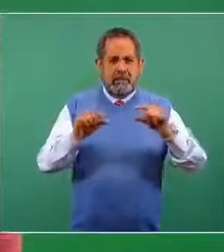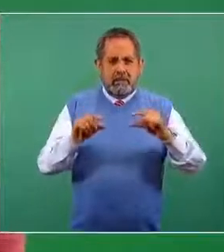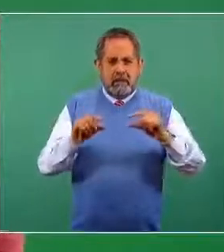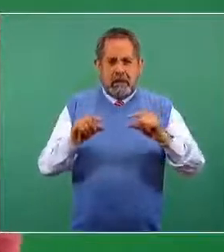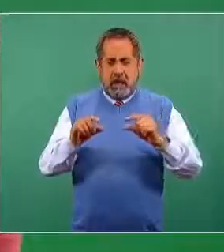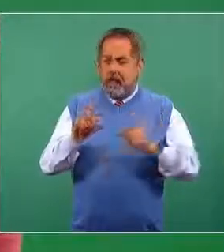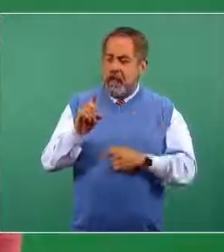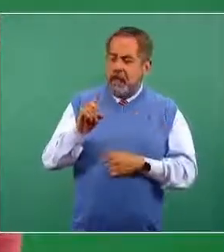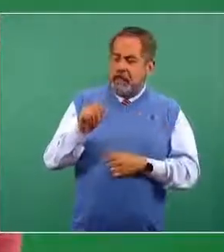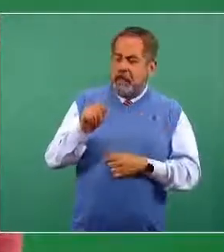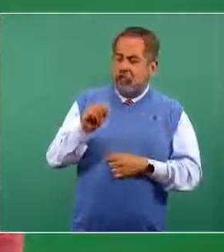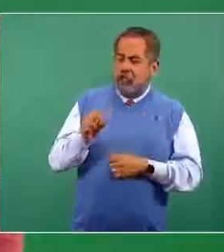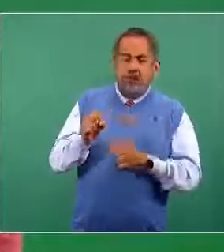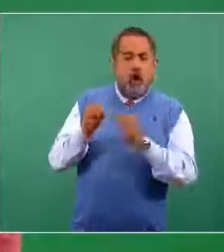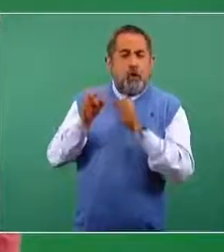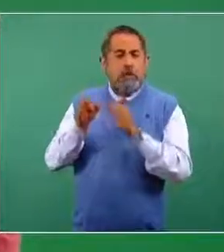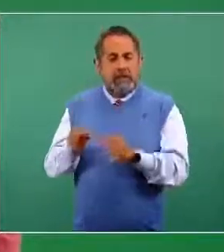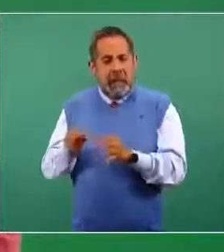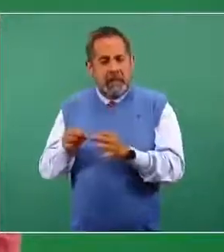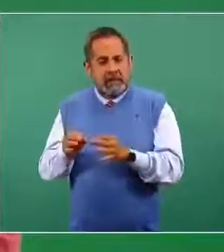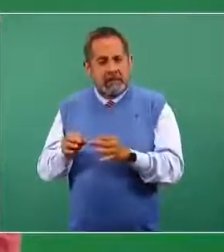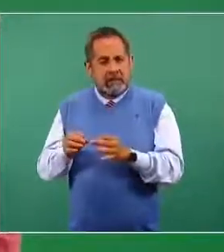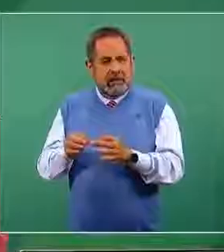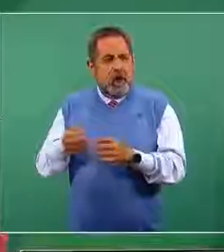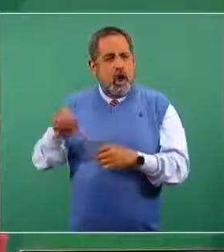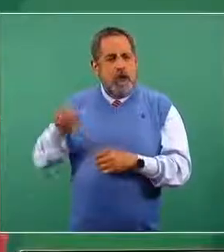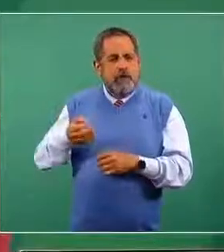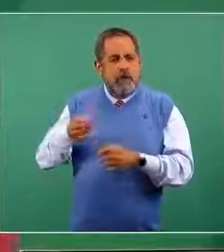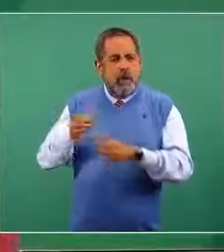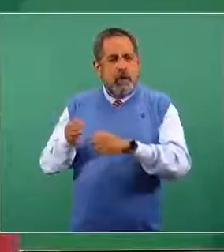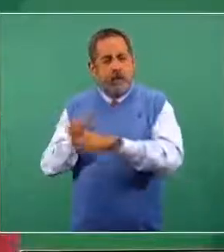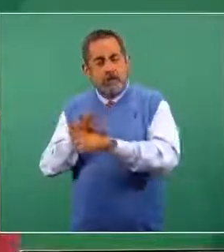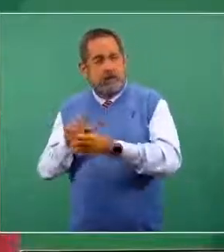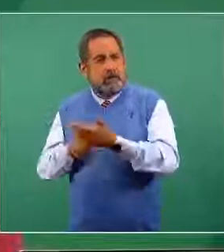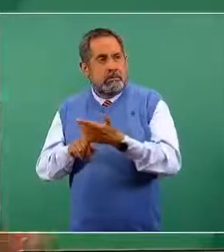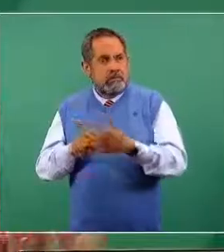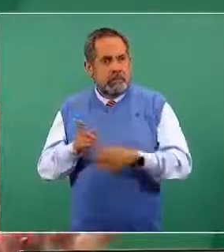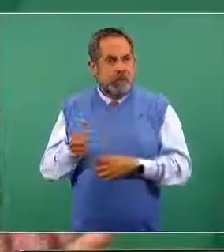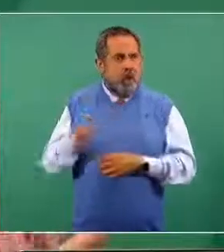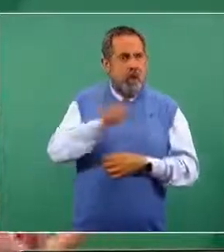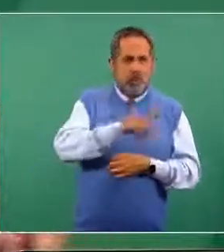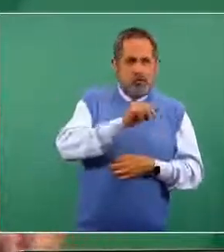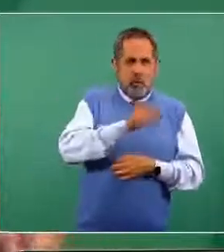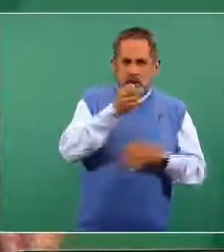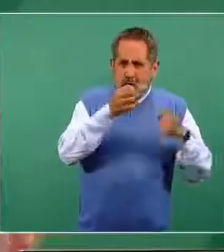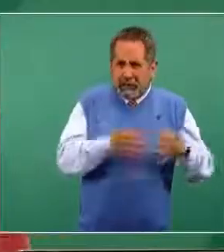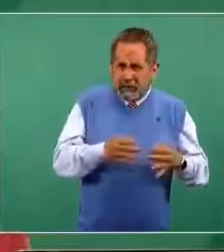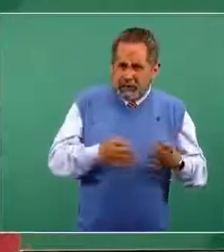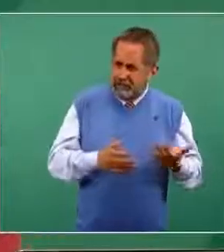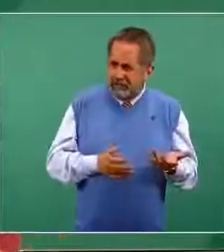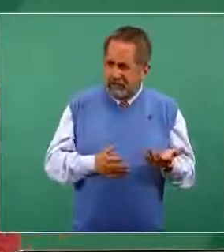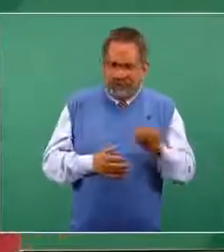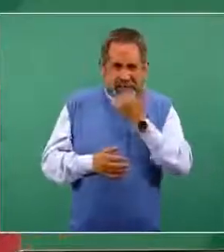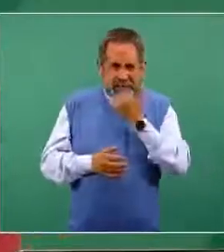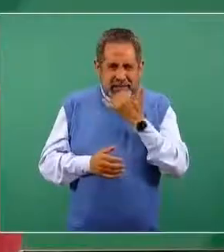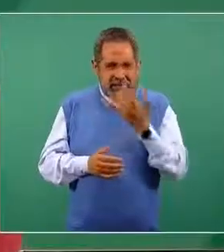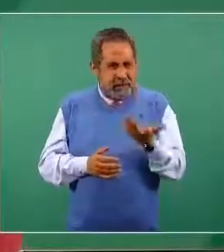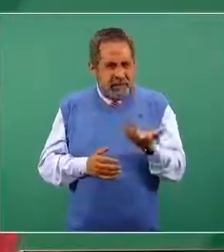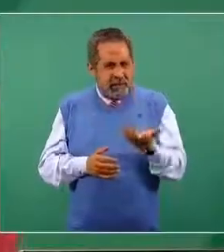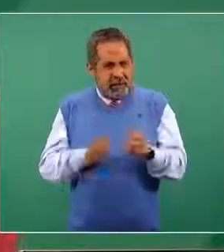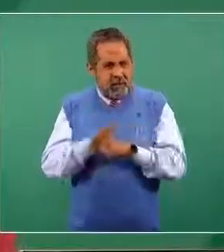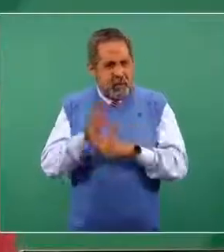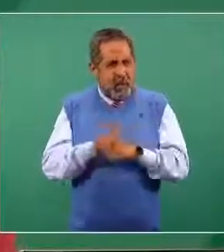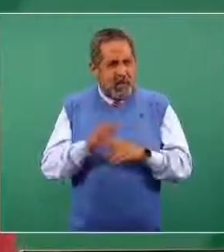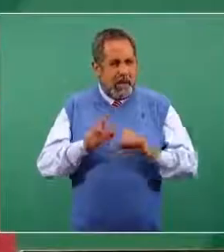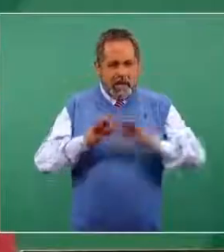datos oficiales a los casos confirmados, suponiendo que los otros no son oficiales. Entonces, no sabemos o